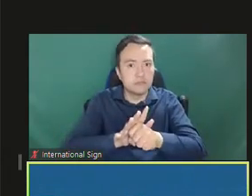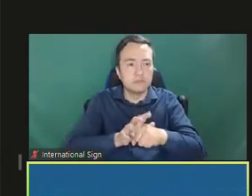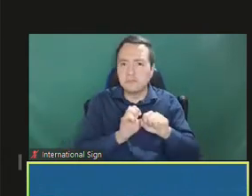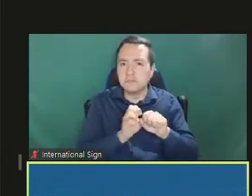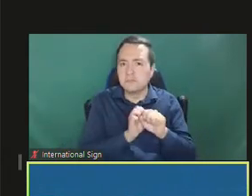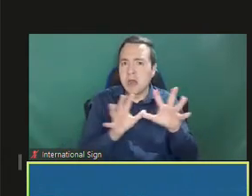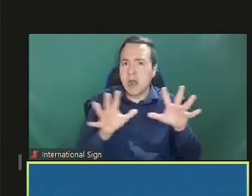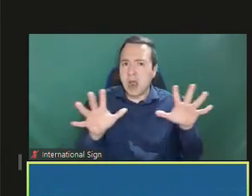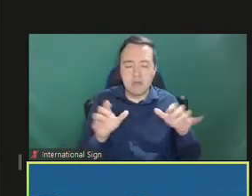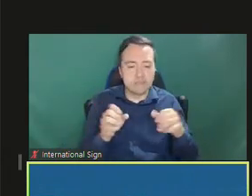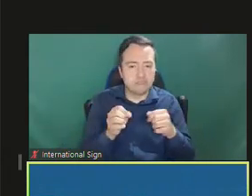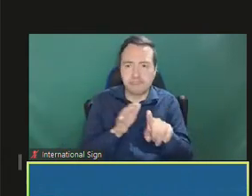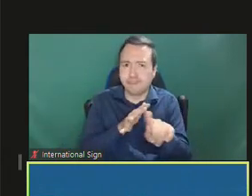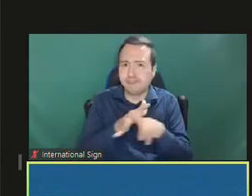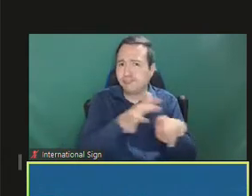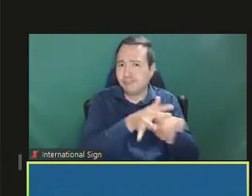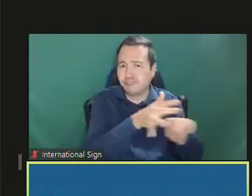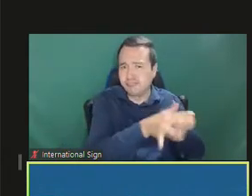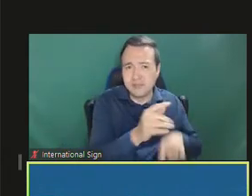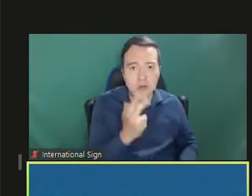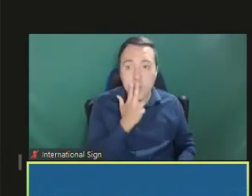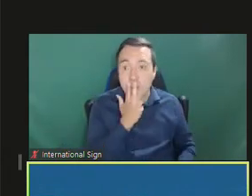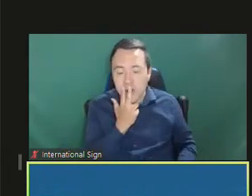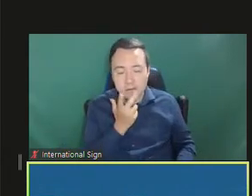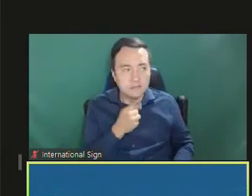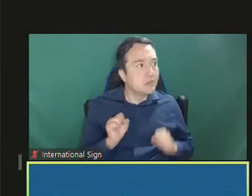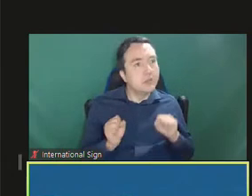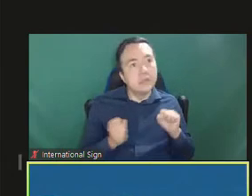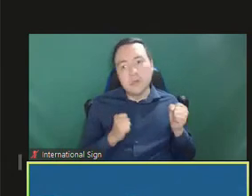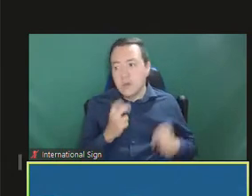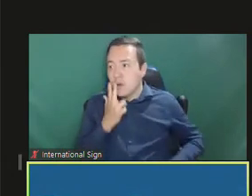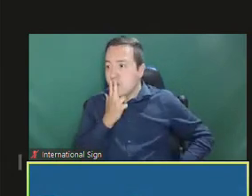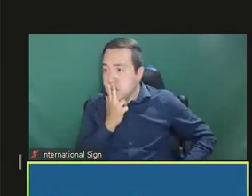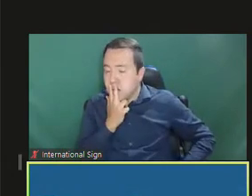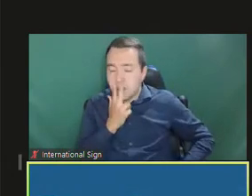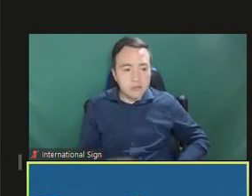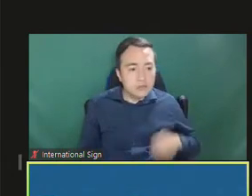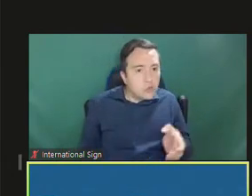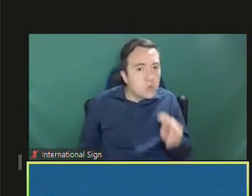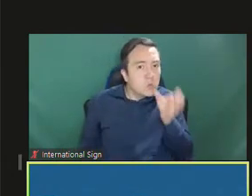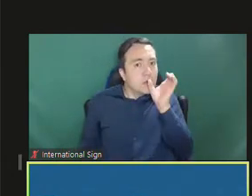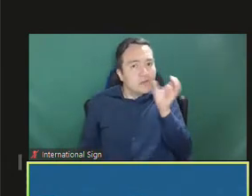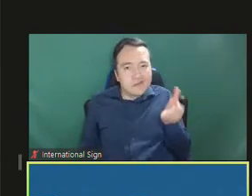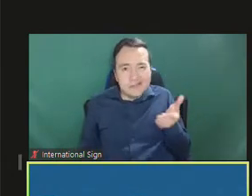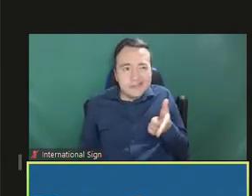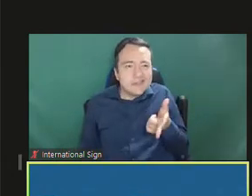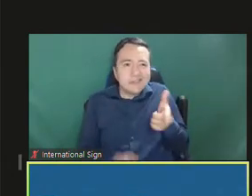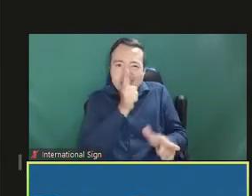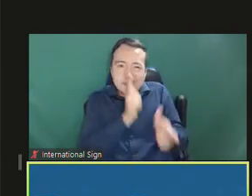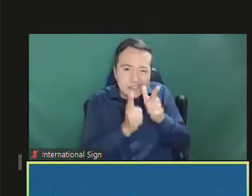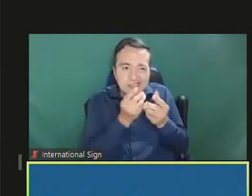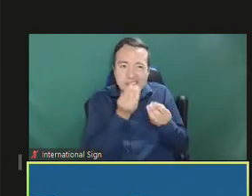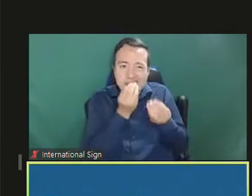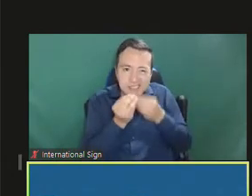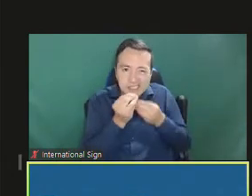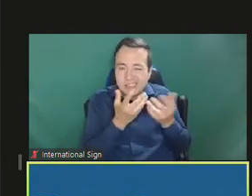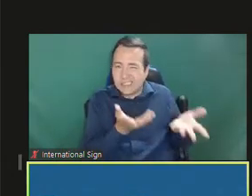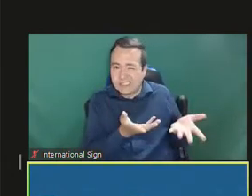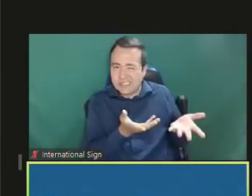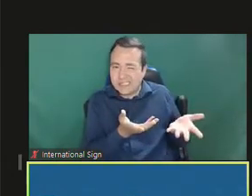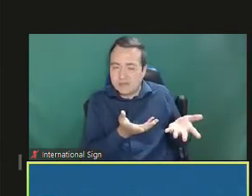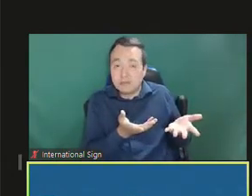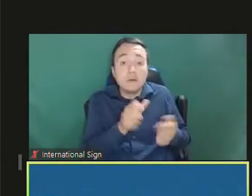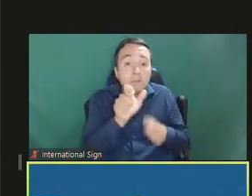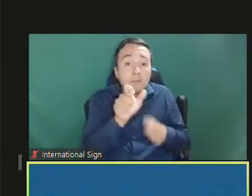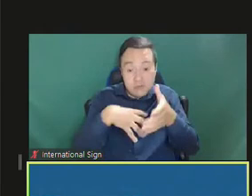tabaquismo y el consumo de alcohol en dietas poco saludables y poca actividad física